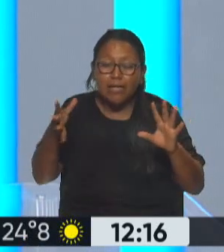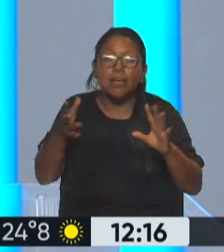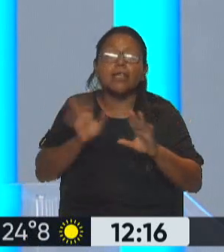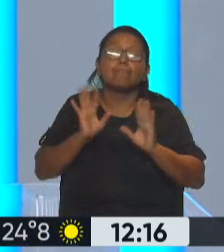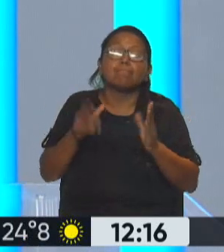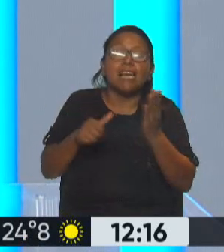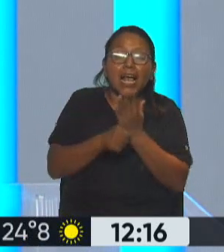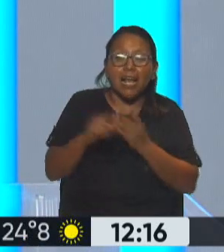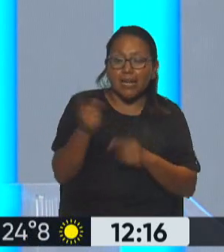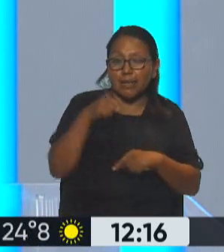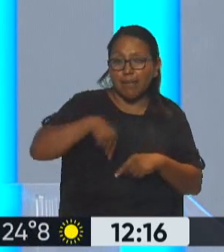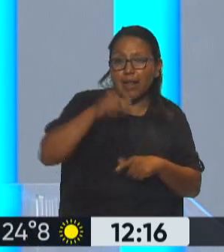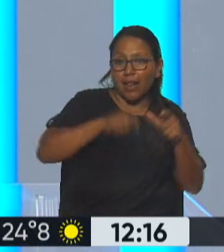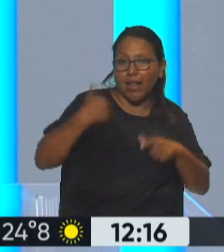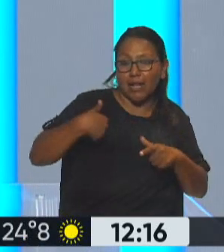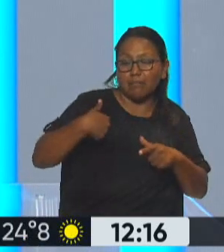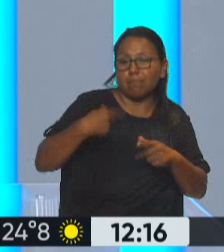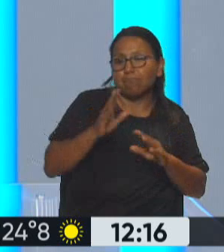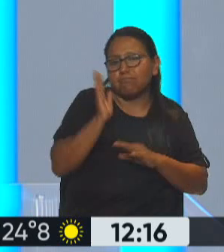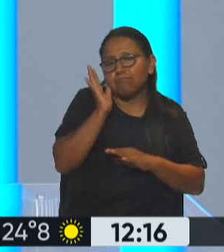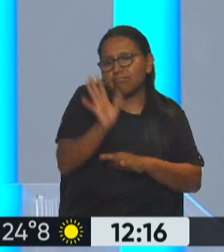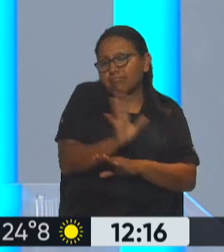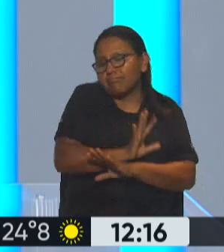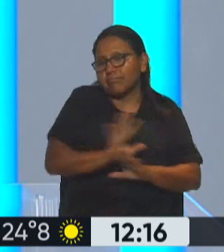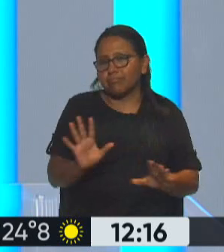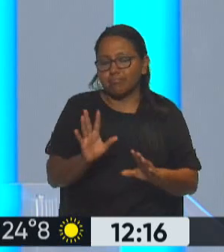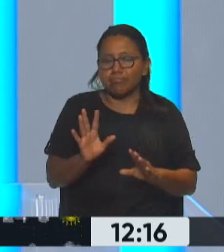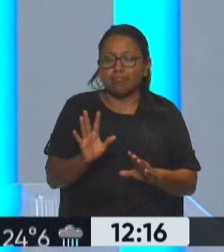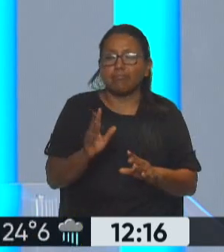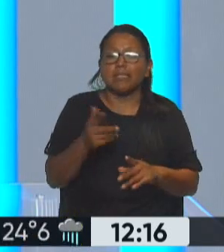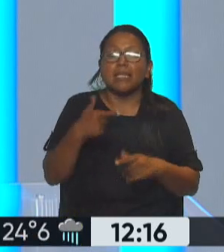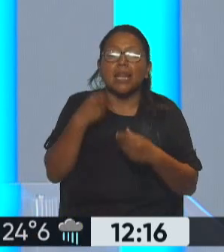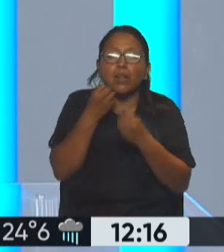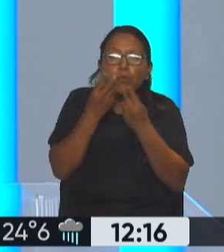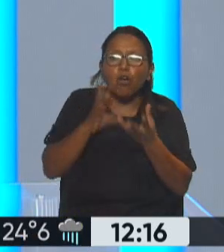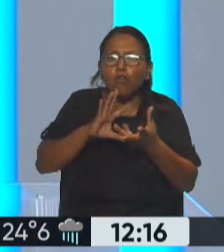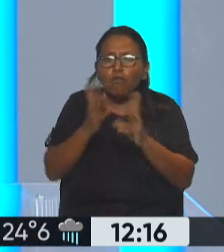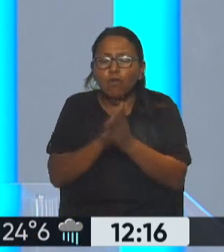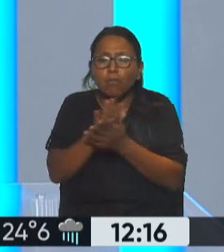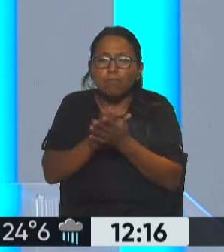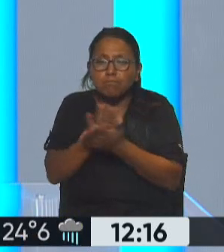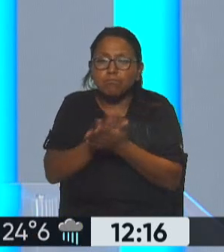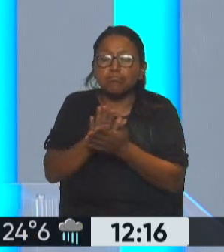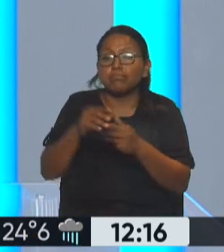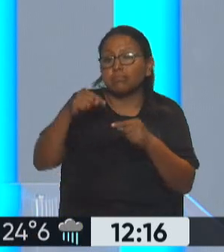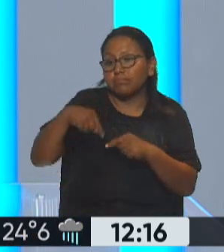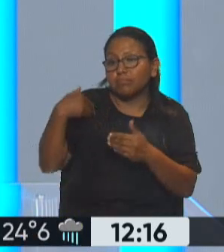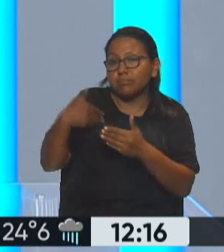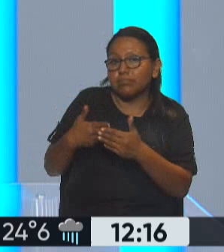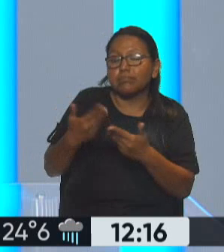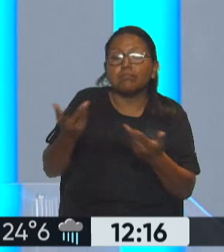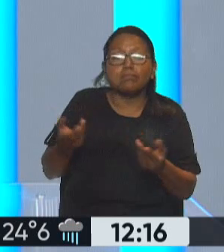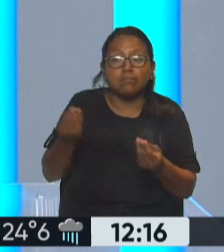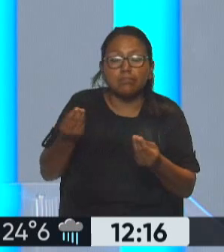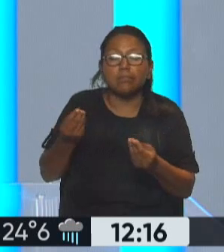la carne para los argentinos se va a hacer prácticamente inalcanzable. El mejor mecanismo que hemos encontrado en este tiempo ha